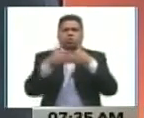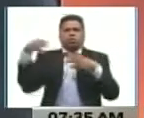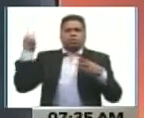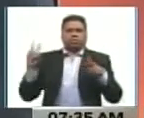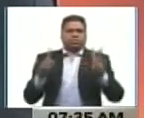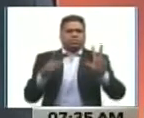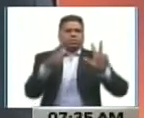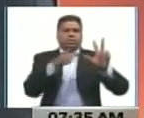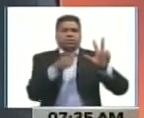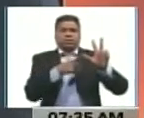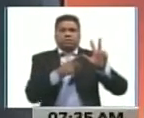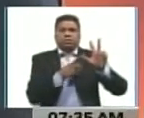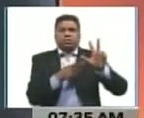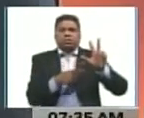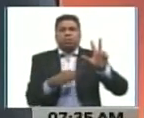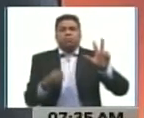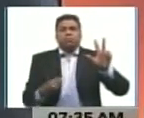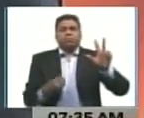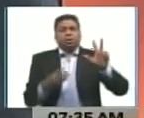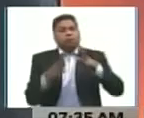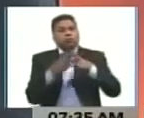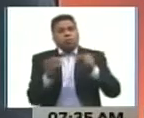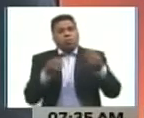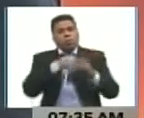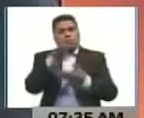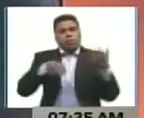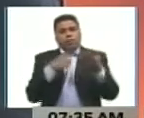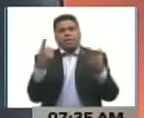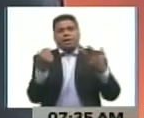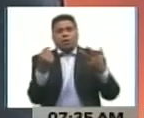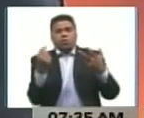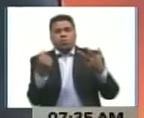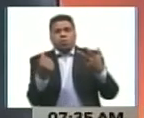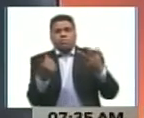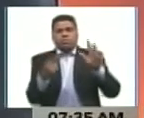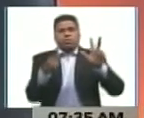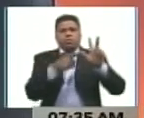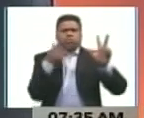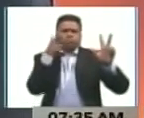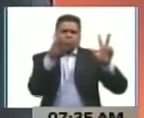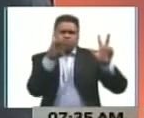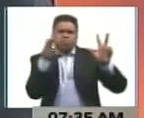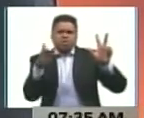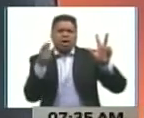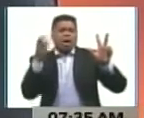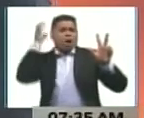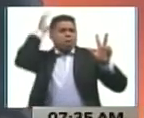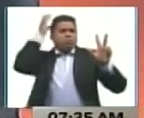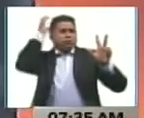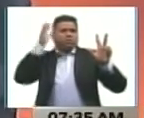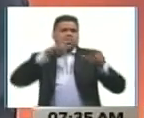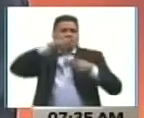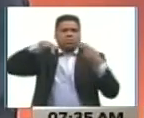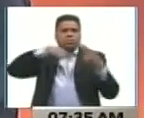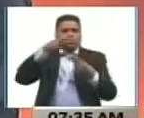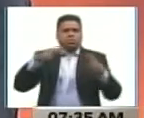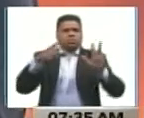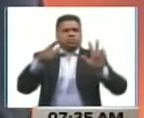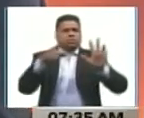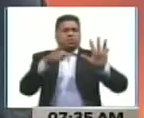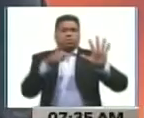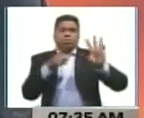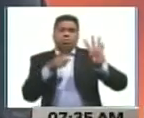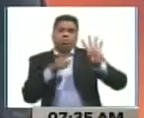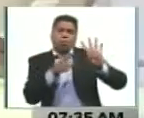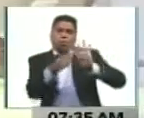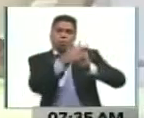el avasallamiento simbólico, la guerra económica, política y simbólica con armas de destrucción de la conciencia revolucionaria, cultura y resistencia popular ante